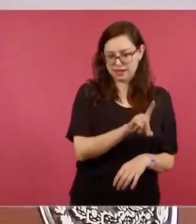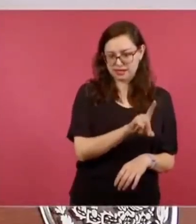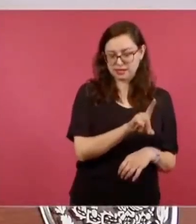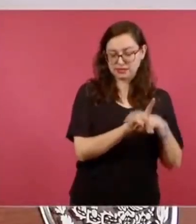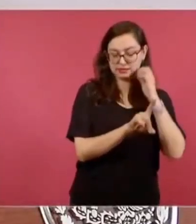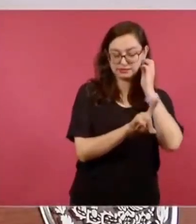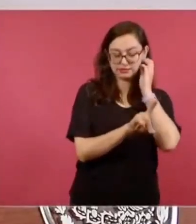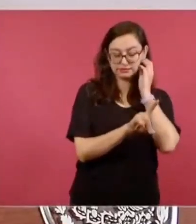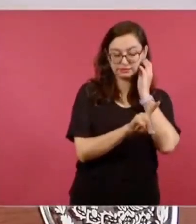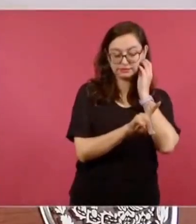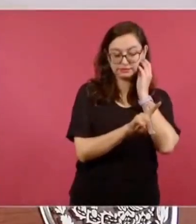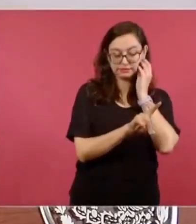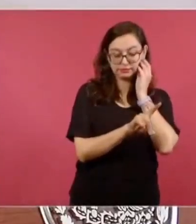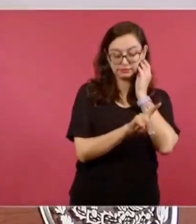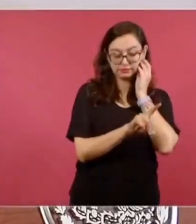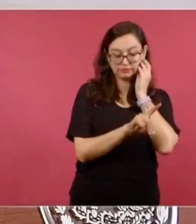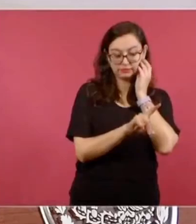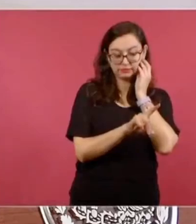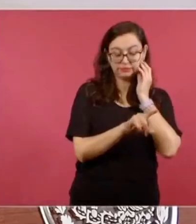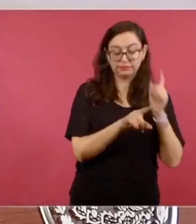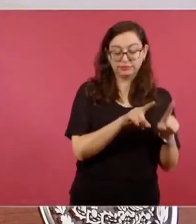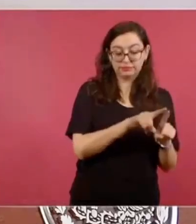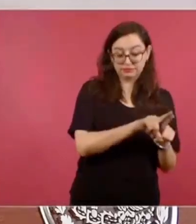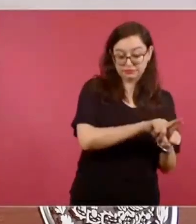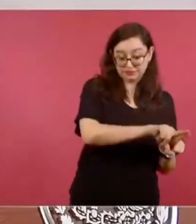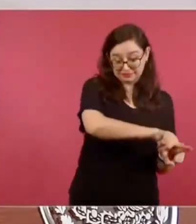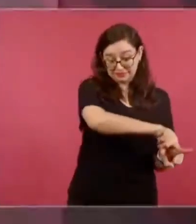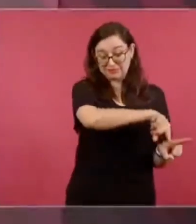con Salinas, que es cuando se intensifica,